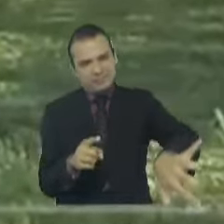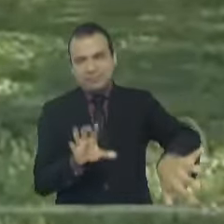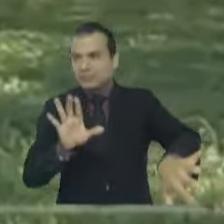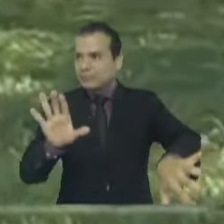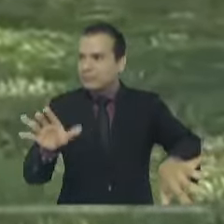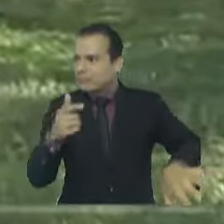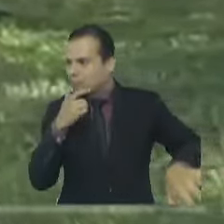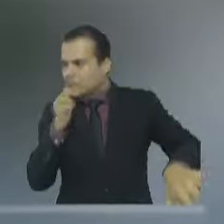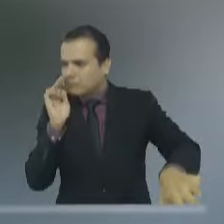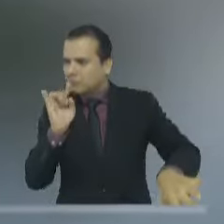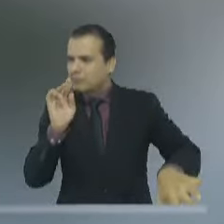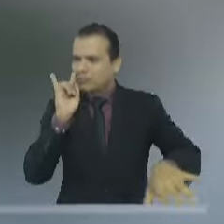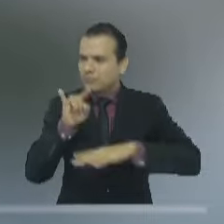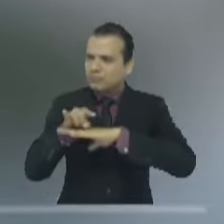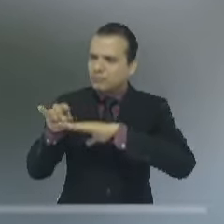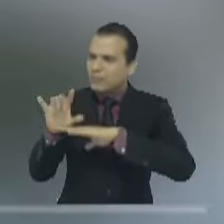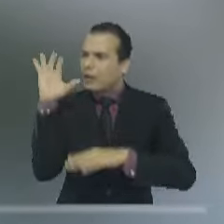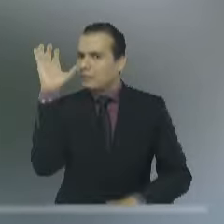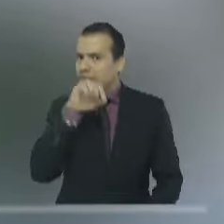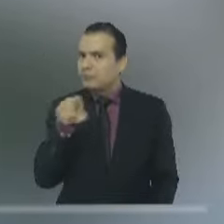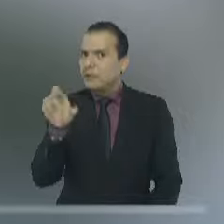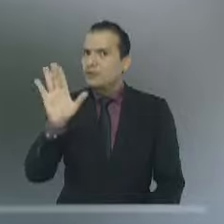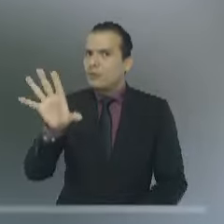seguridad de los ciudadanos.